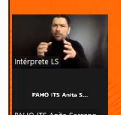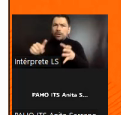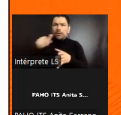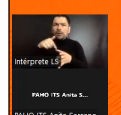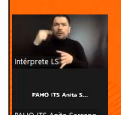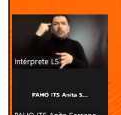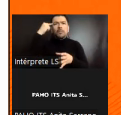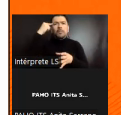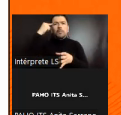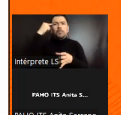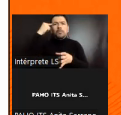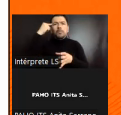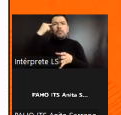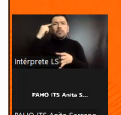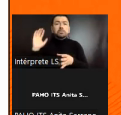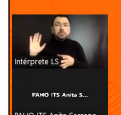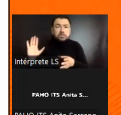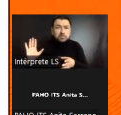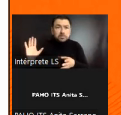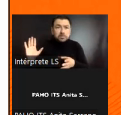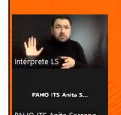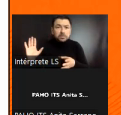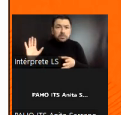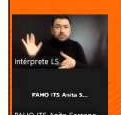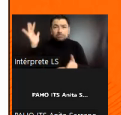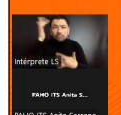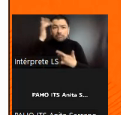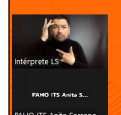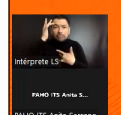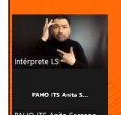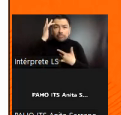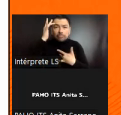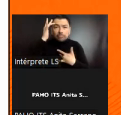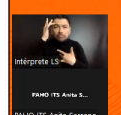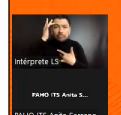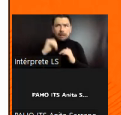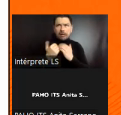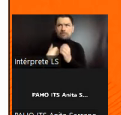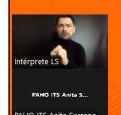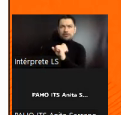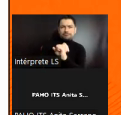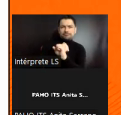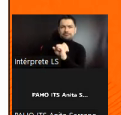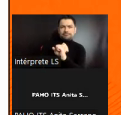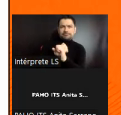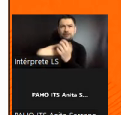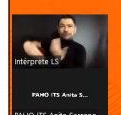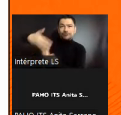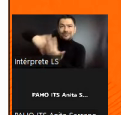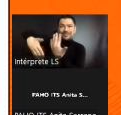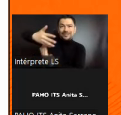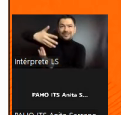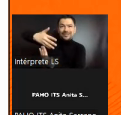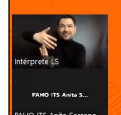brote deliberado. Esos distintos escenarios que tenían que ver, por un lado, las